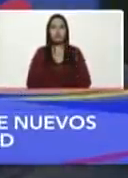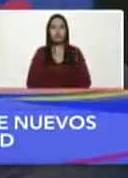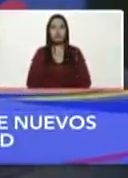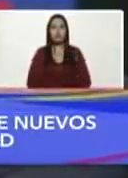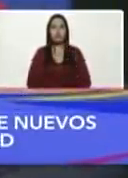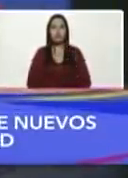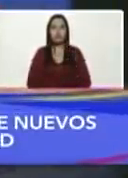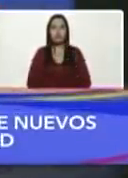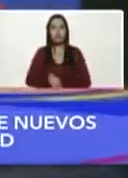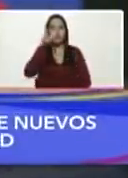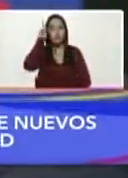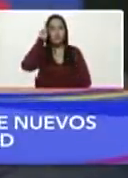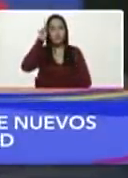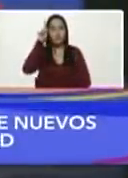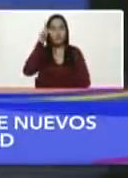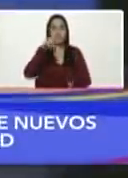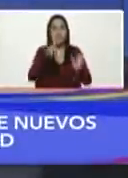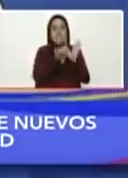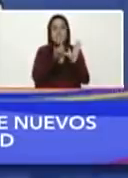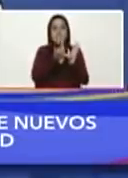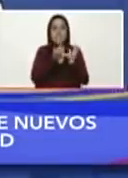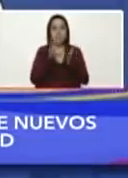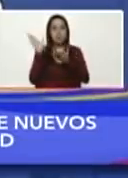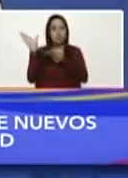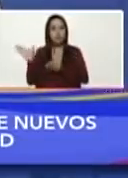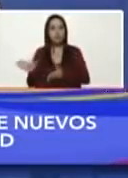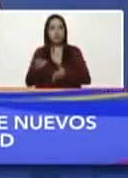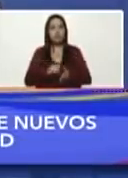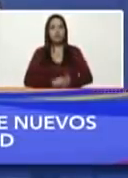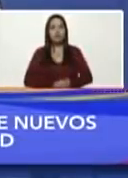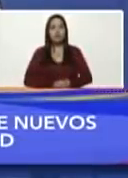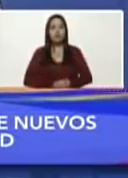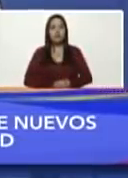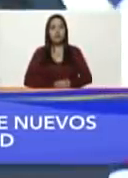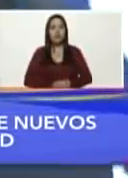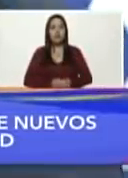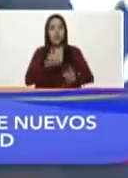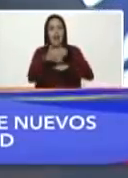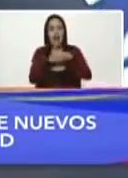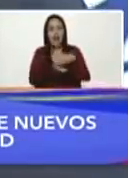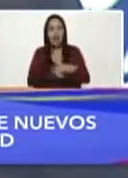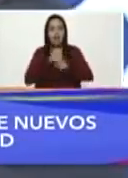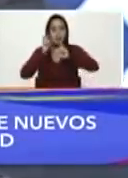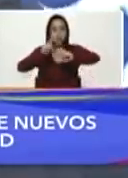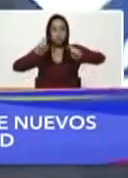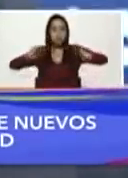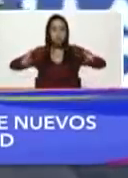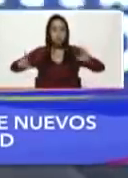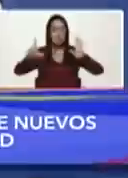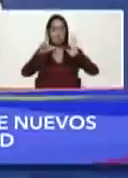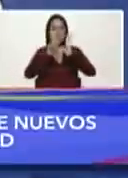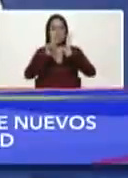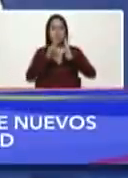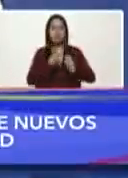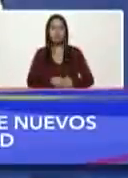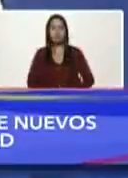profesor de liceo, él daba clase en el liceo